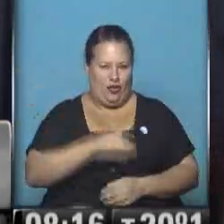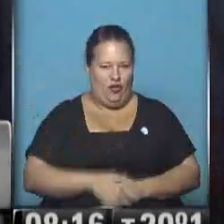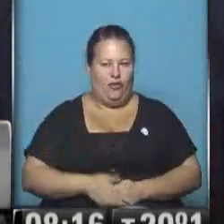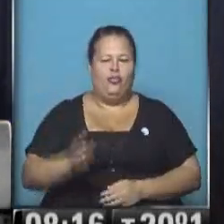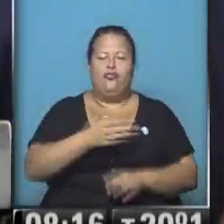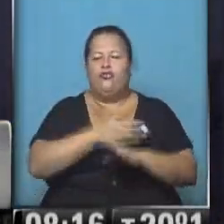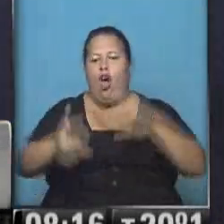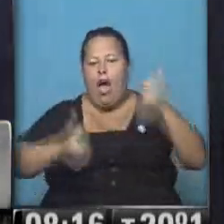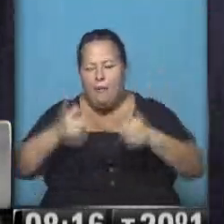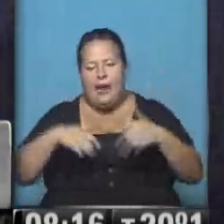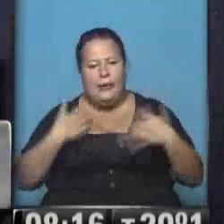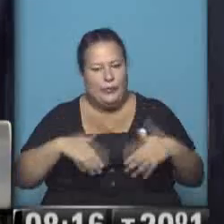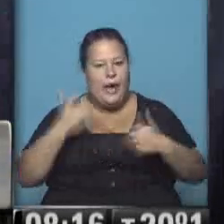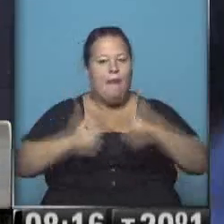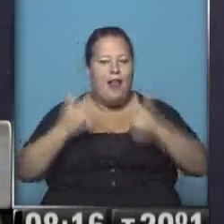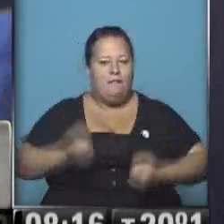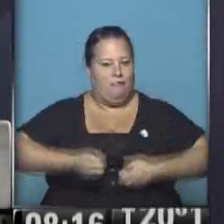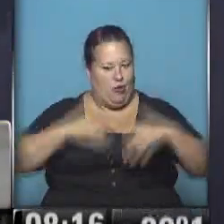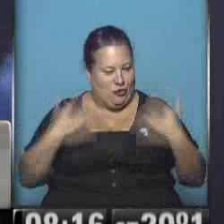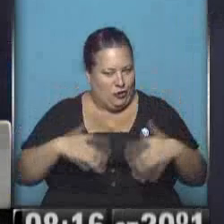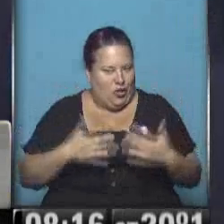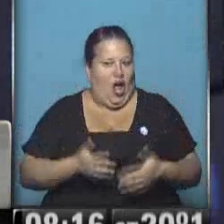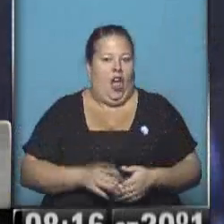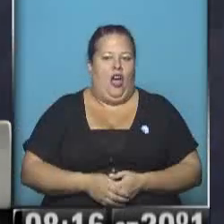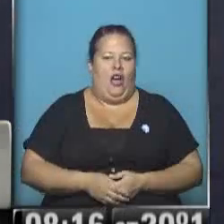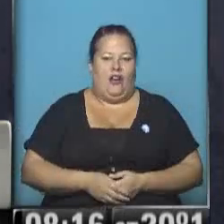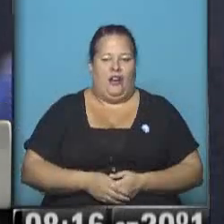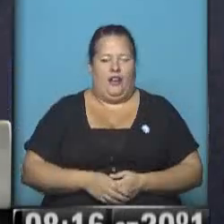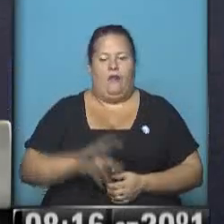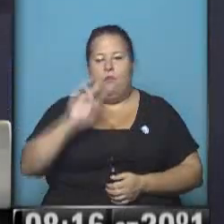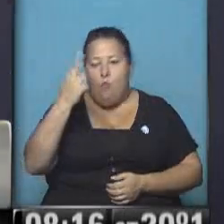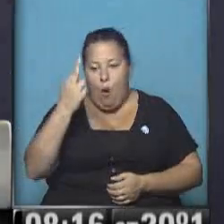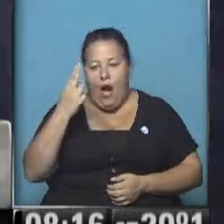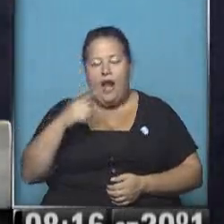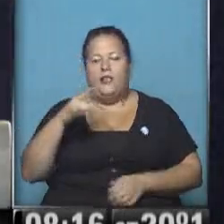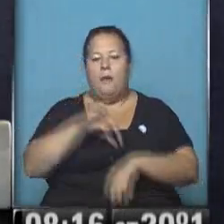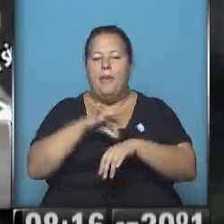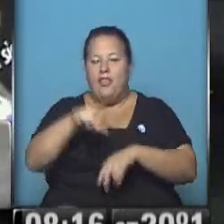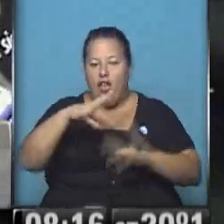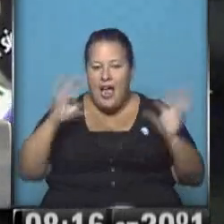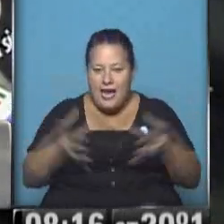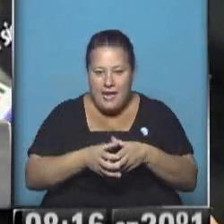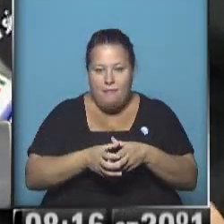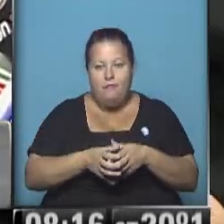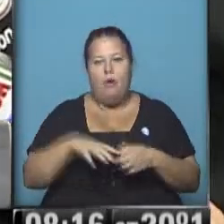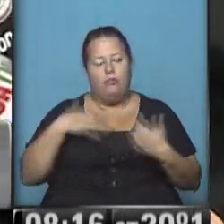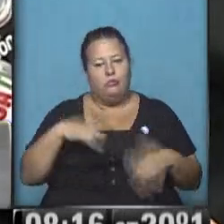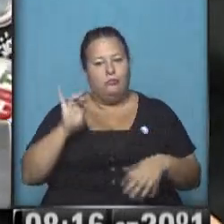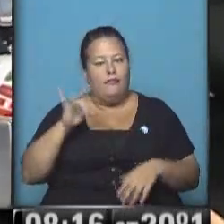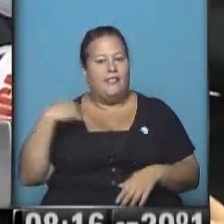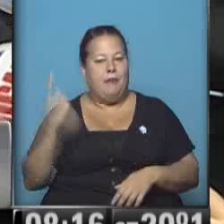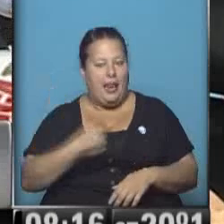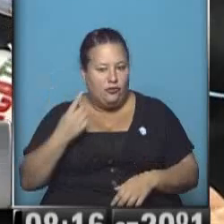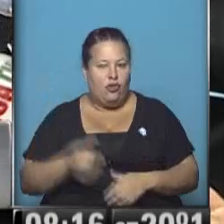el torneo fue muy fuerte porque fue un torneo de emociones muy fuertes este con con la muerte de el médico del equipo que fue fue muy fuerte para